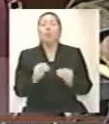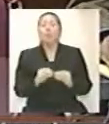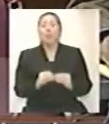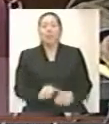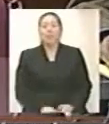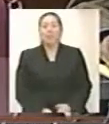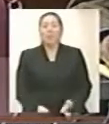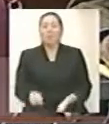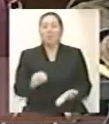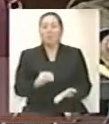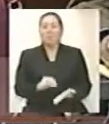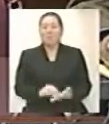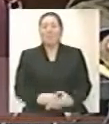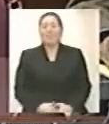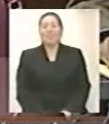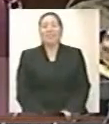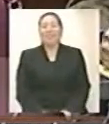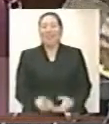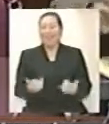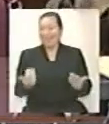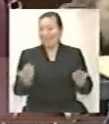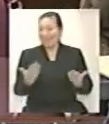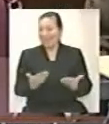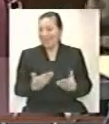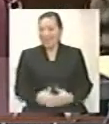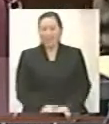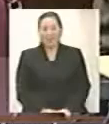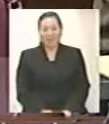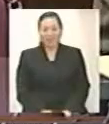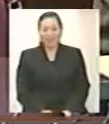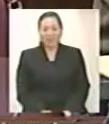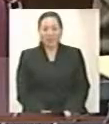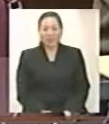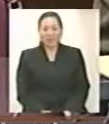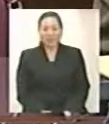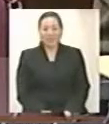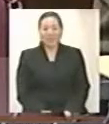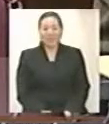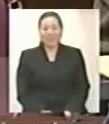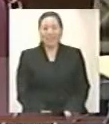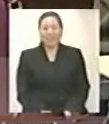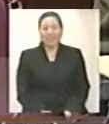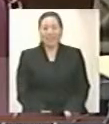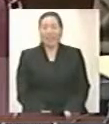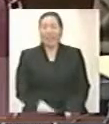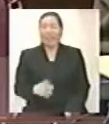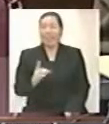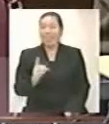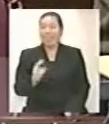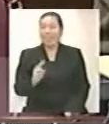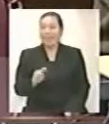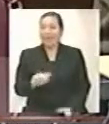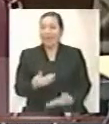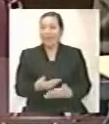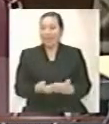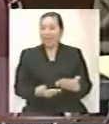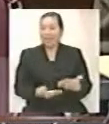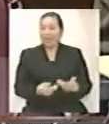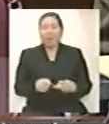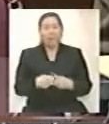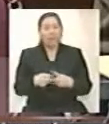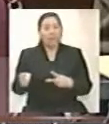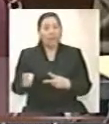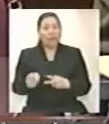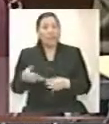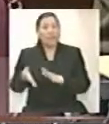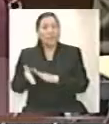participamos la mayoría de los que estamos acá, bueno, de nuestra generación. Dahmer estaba incluido en la lista de los deportados a la